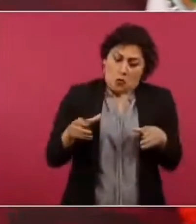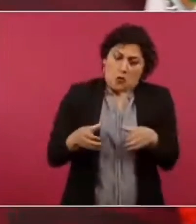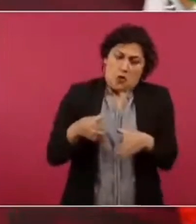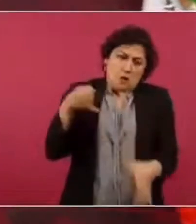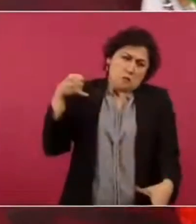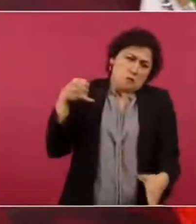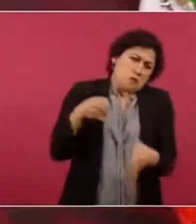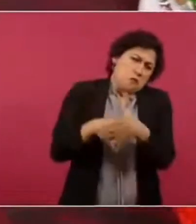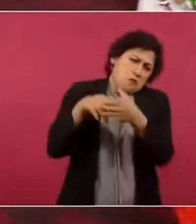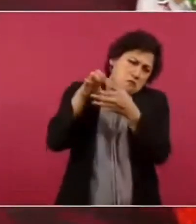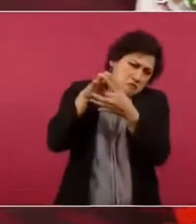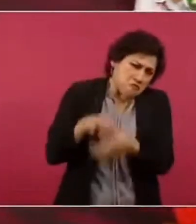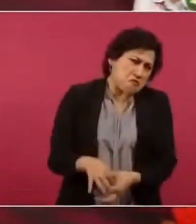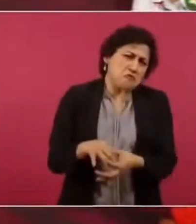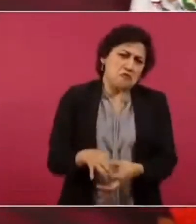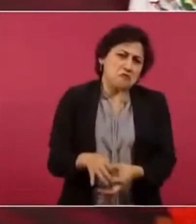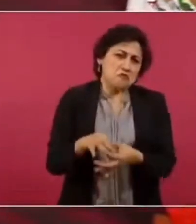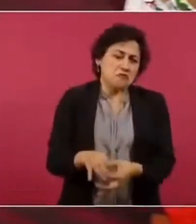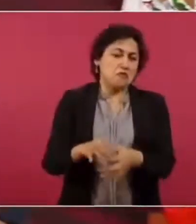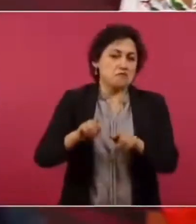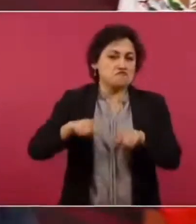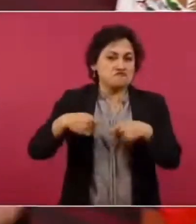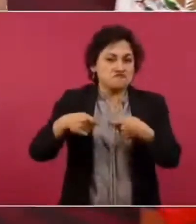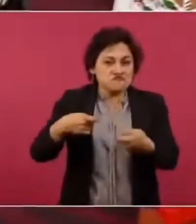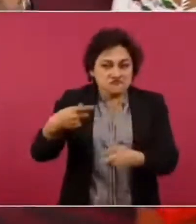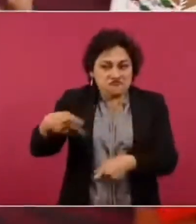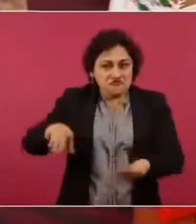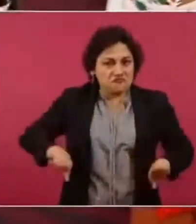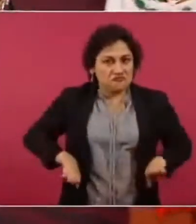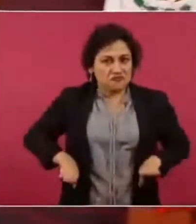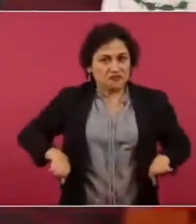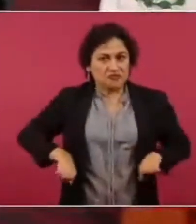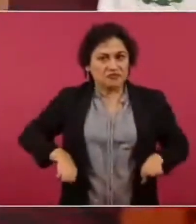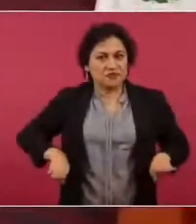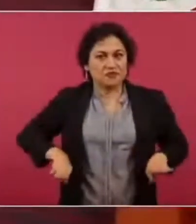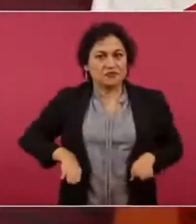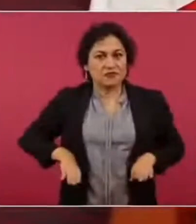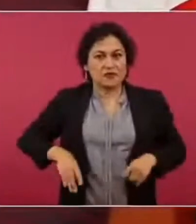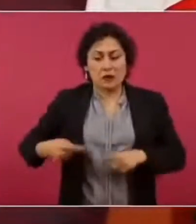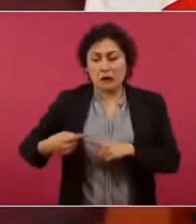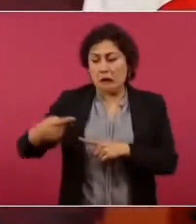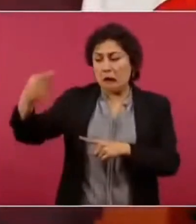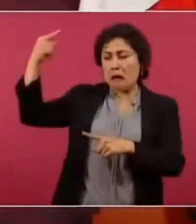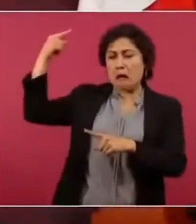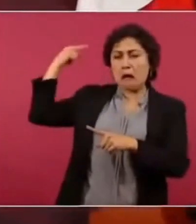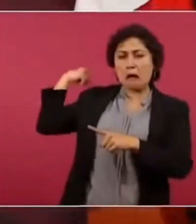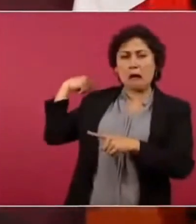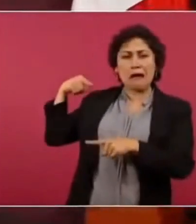costumbres, tradiciones que vienen de lejos y eso nos fortalece